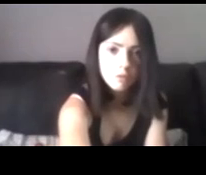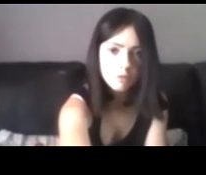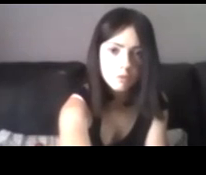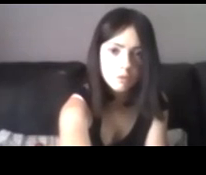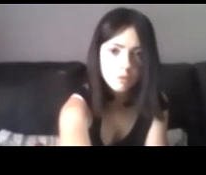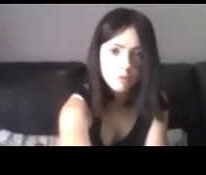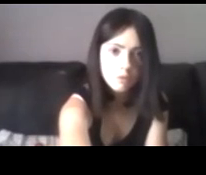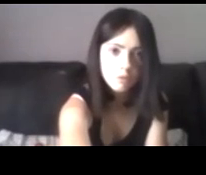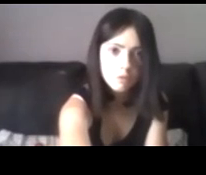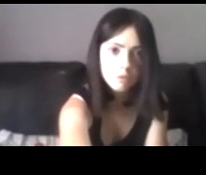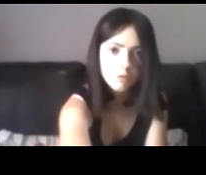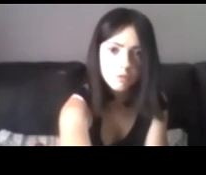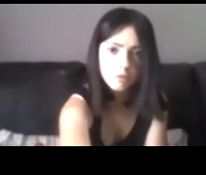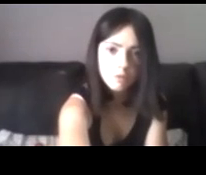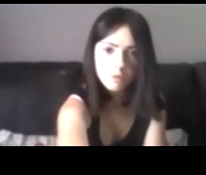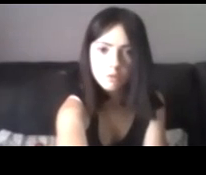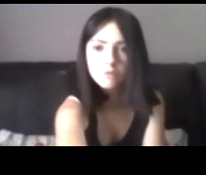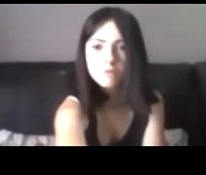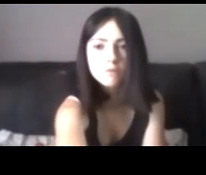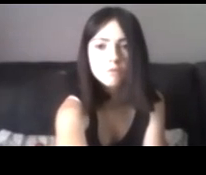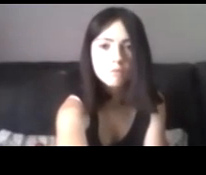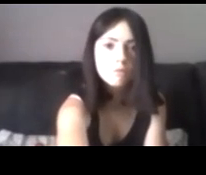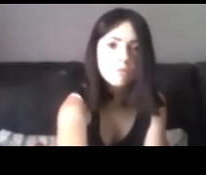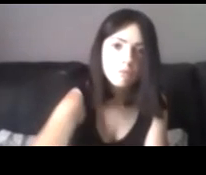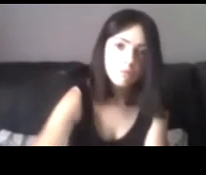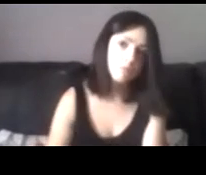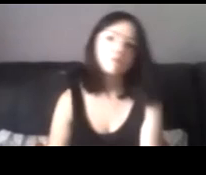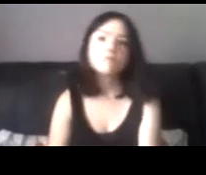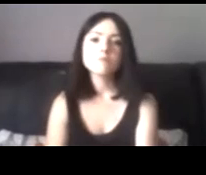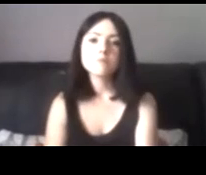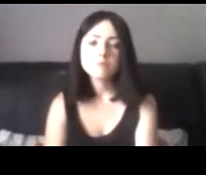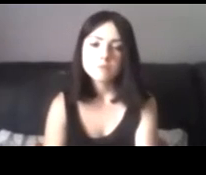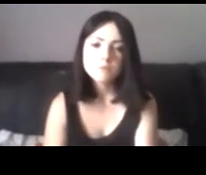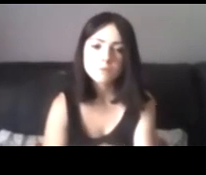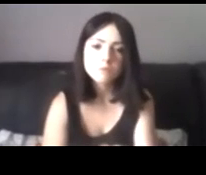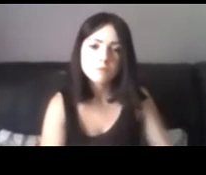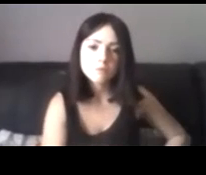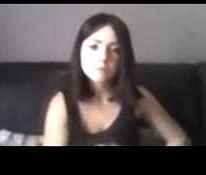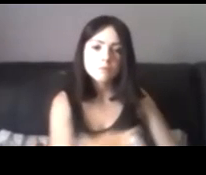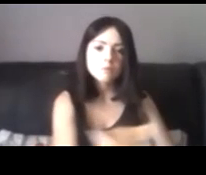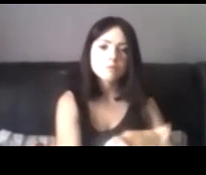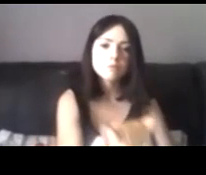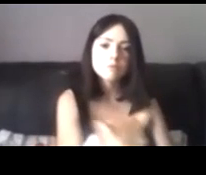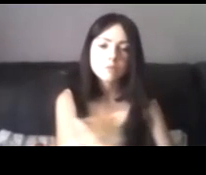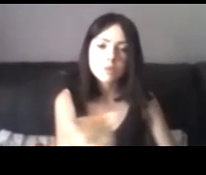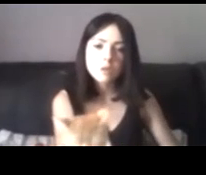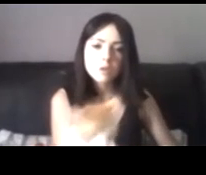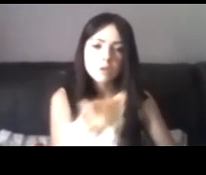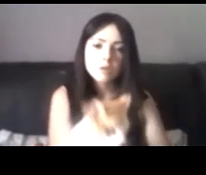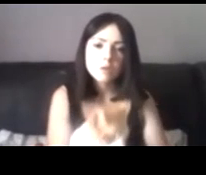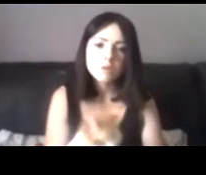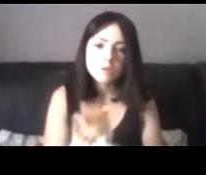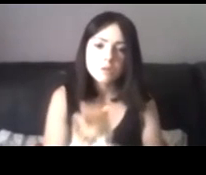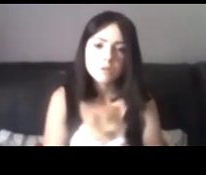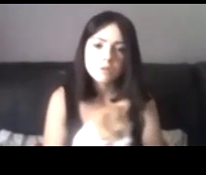viernes problemas que tengan de enviar el video me avisa y el lunes nos vemos para la retroalimentación y la